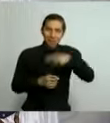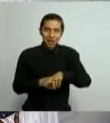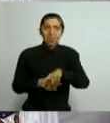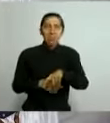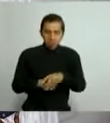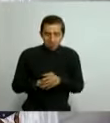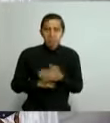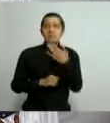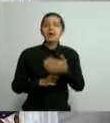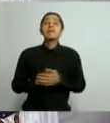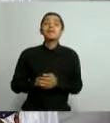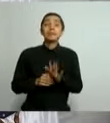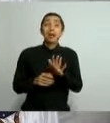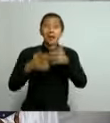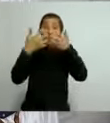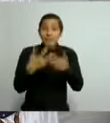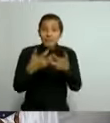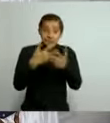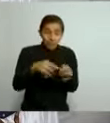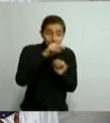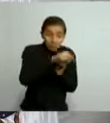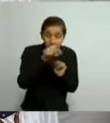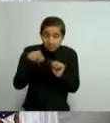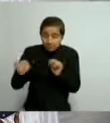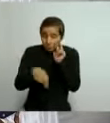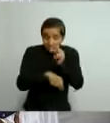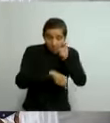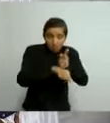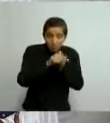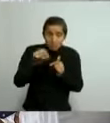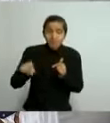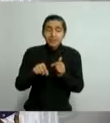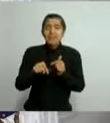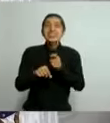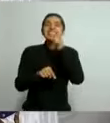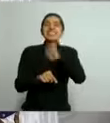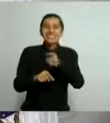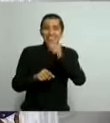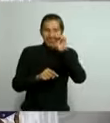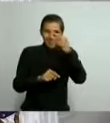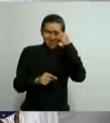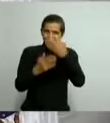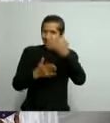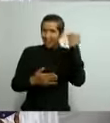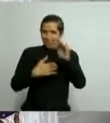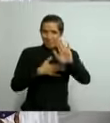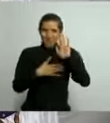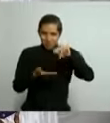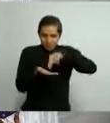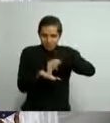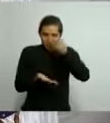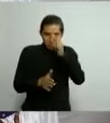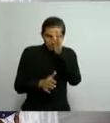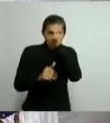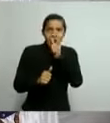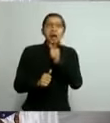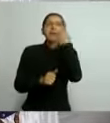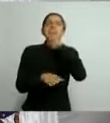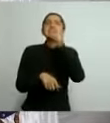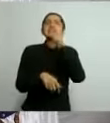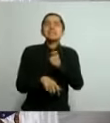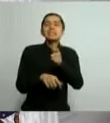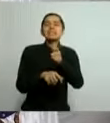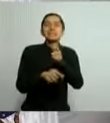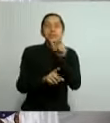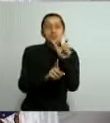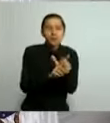En el caso del sector empresarial, a través de la carta compromiso que firmamos para proteger a